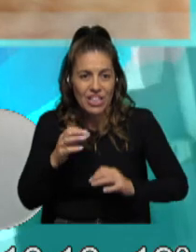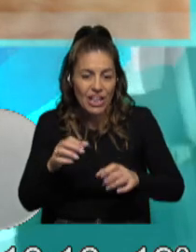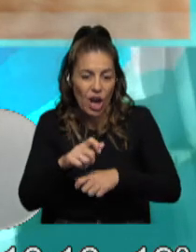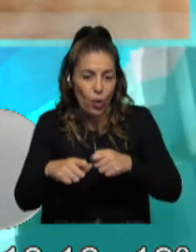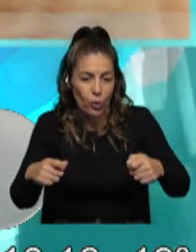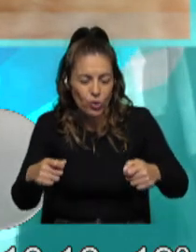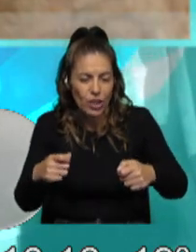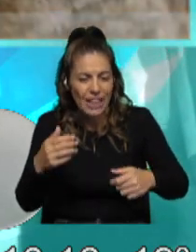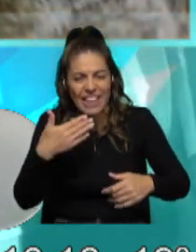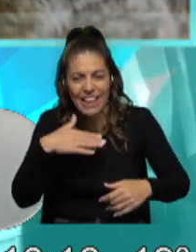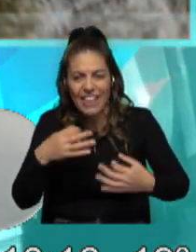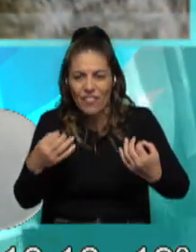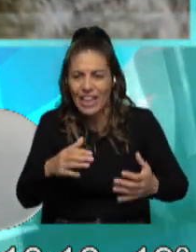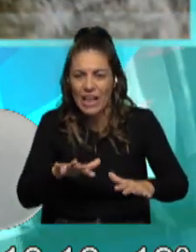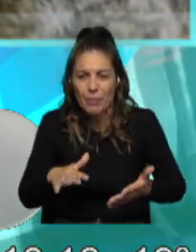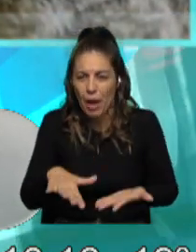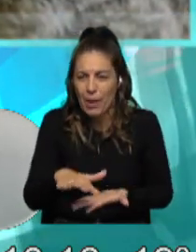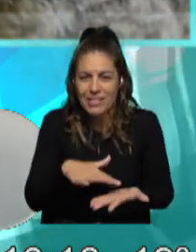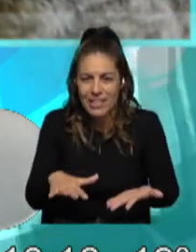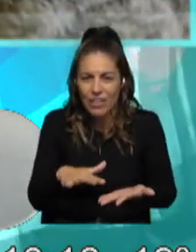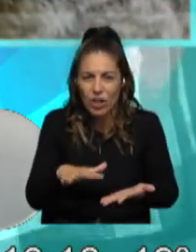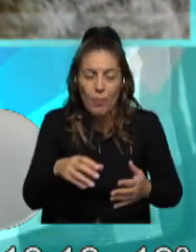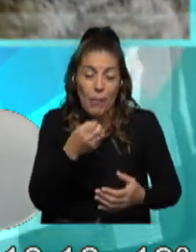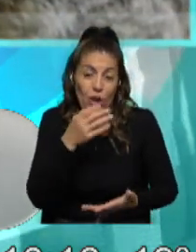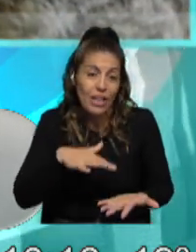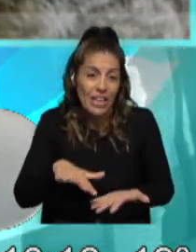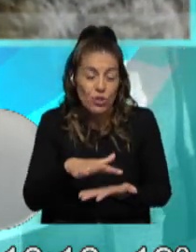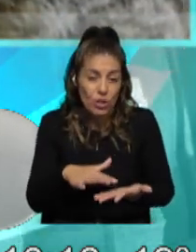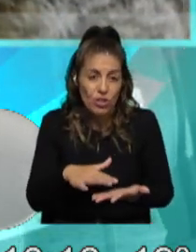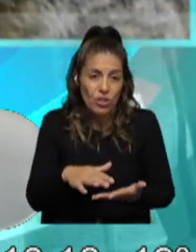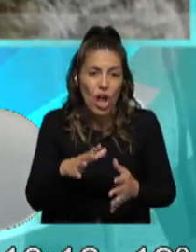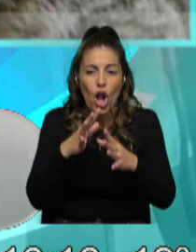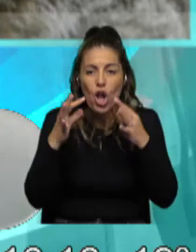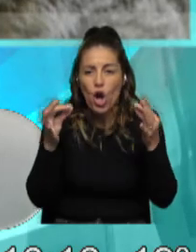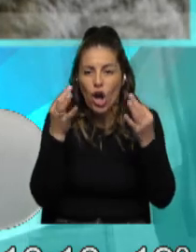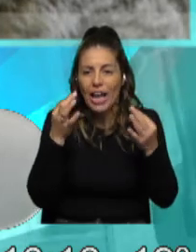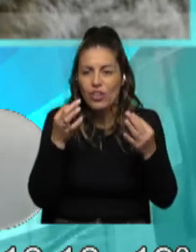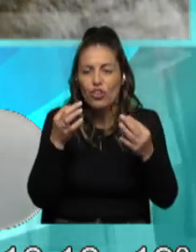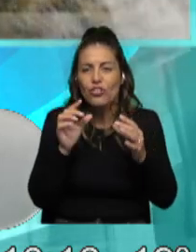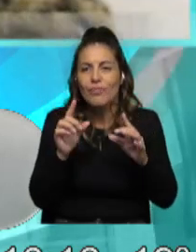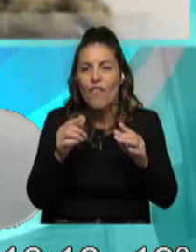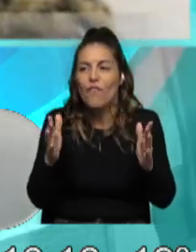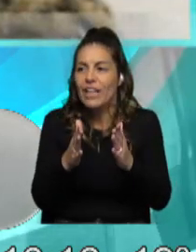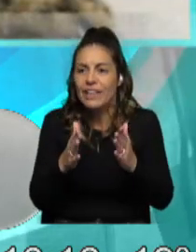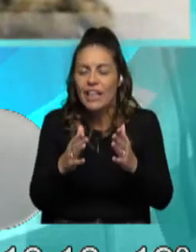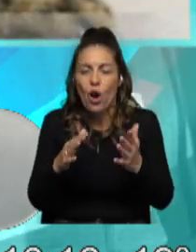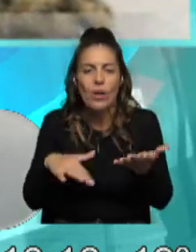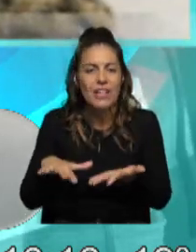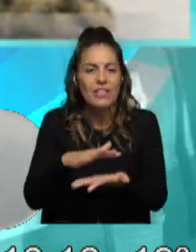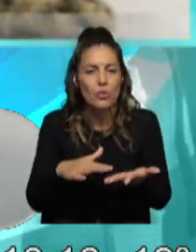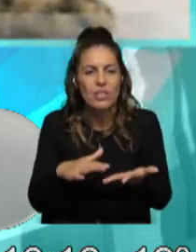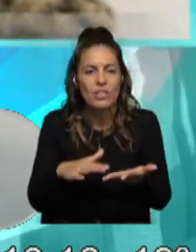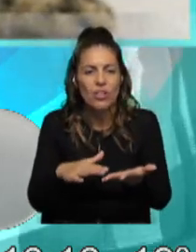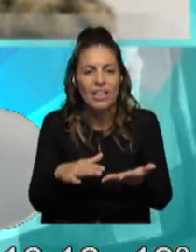conclusiones cognitivas que quizá mejorarían la situación. En los gatos no digo que sea tan profundo, pero es frente a una situación que al gato